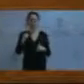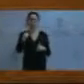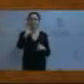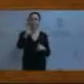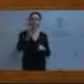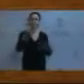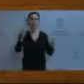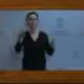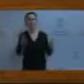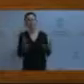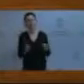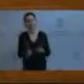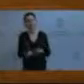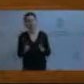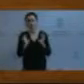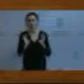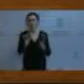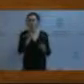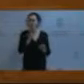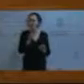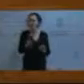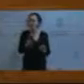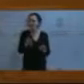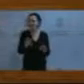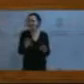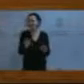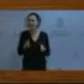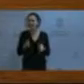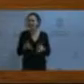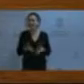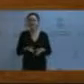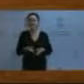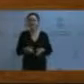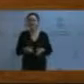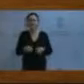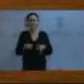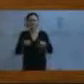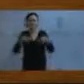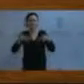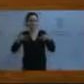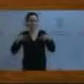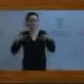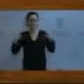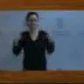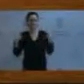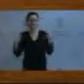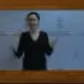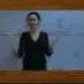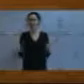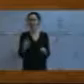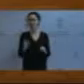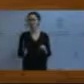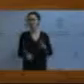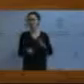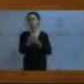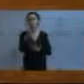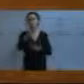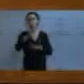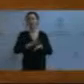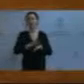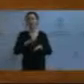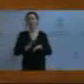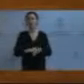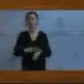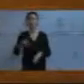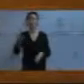ocasiones. El país no está así por azar. El país está así por una situación generada por un Gobierno populista que,